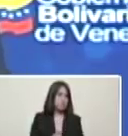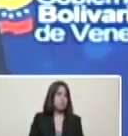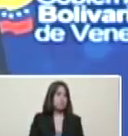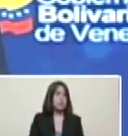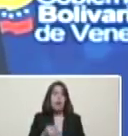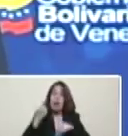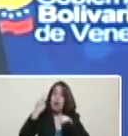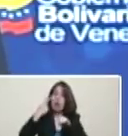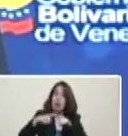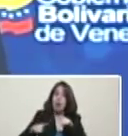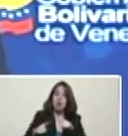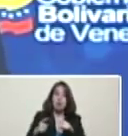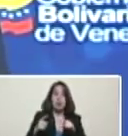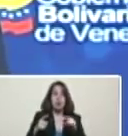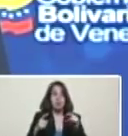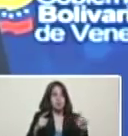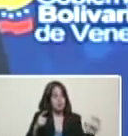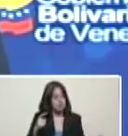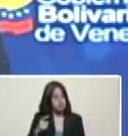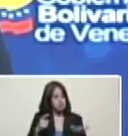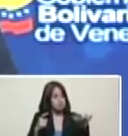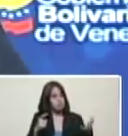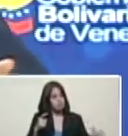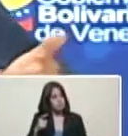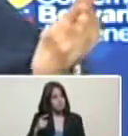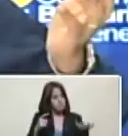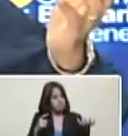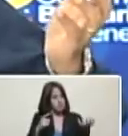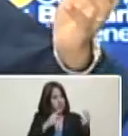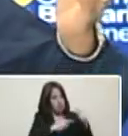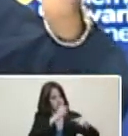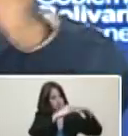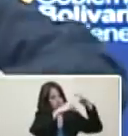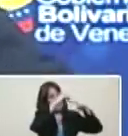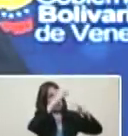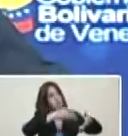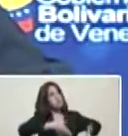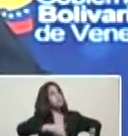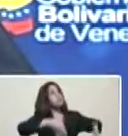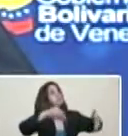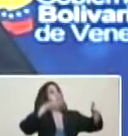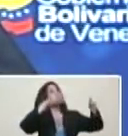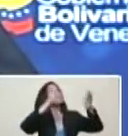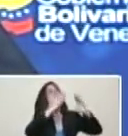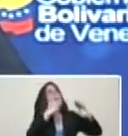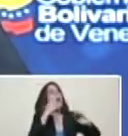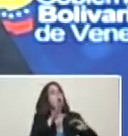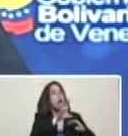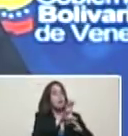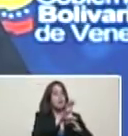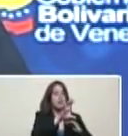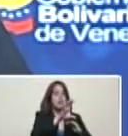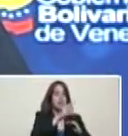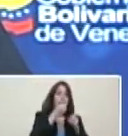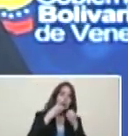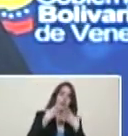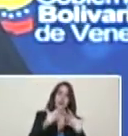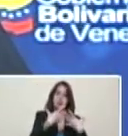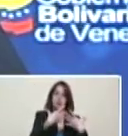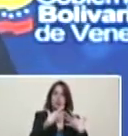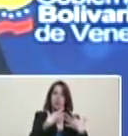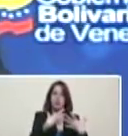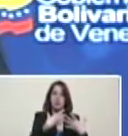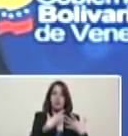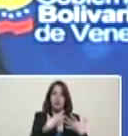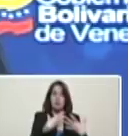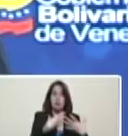con la otra, levantar el edificio gigantesco de la patria nueva, de la patria bonita. Así